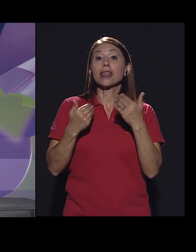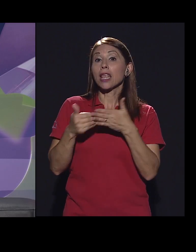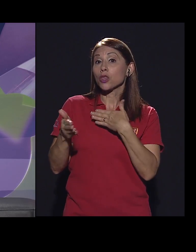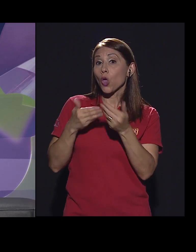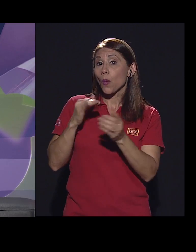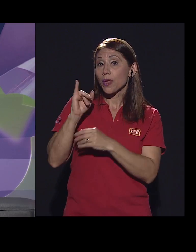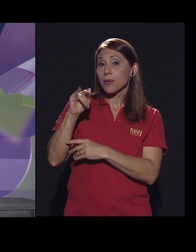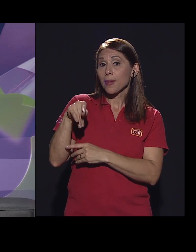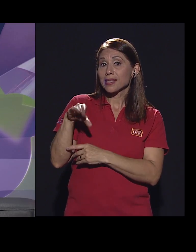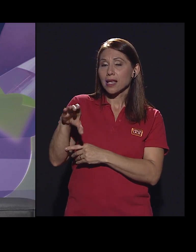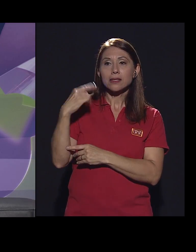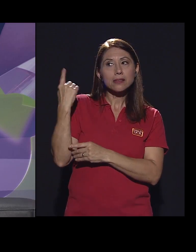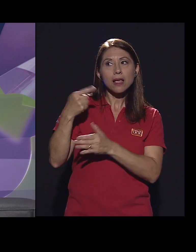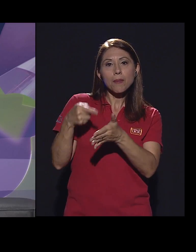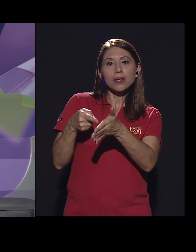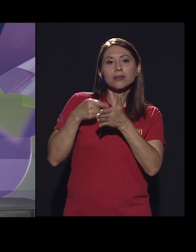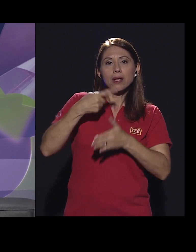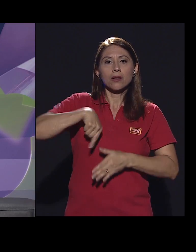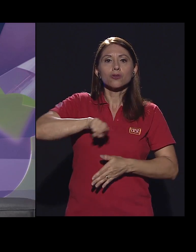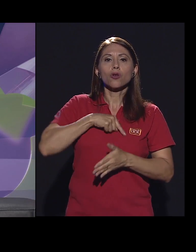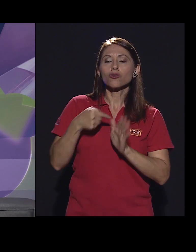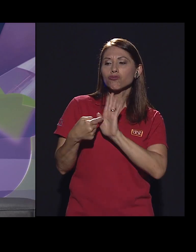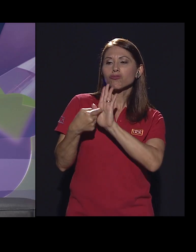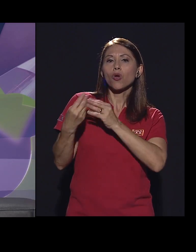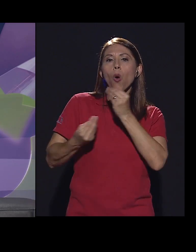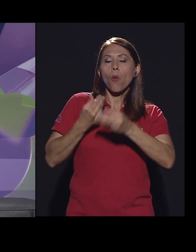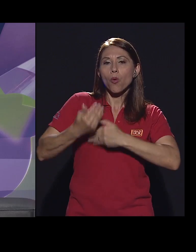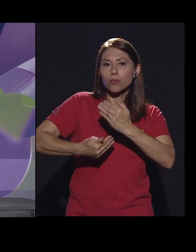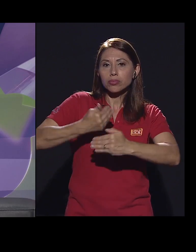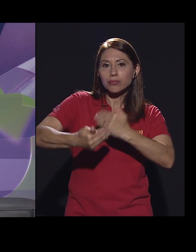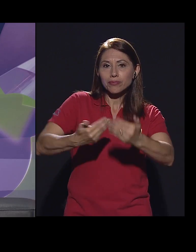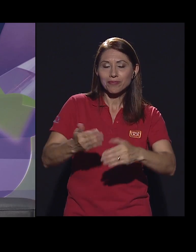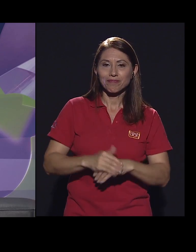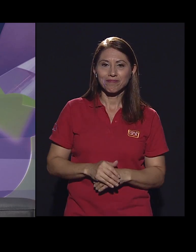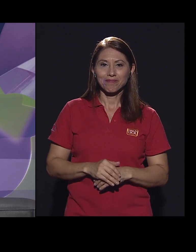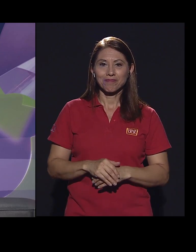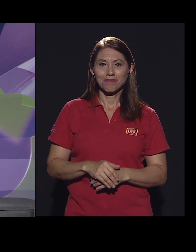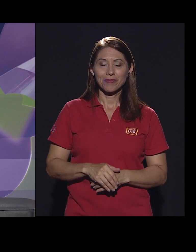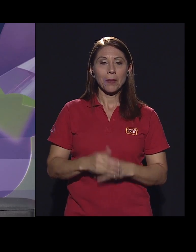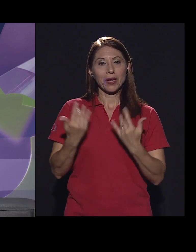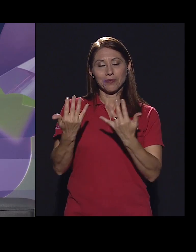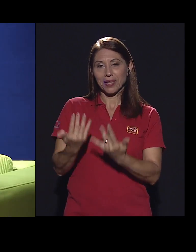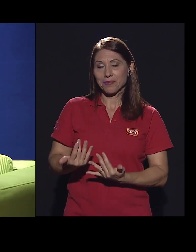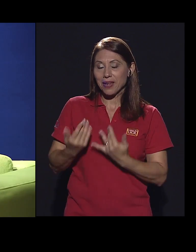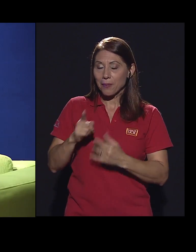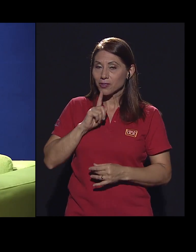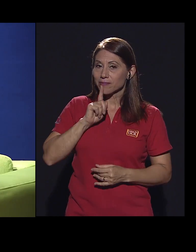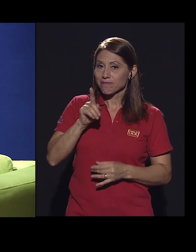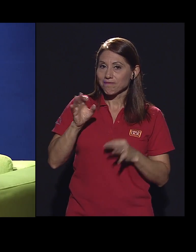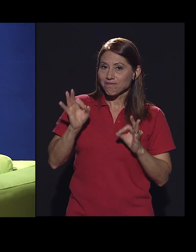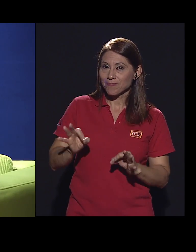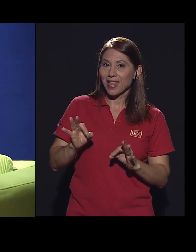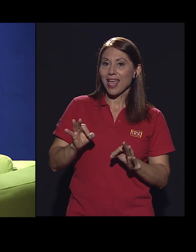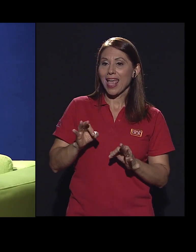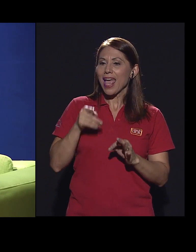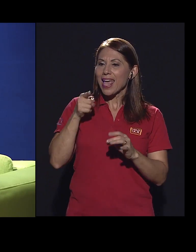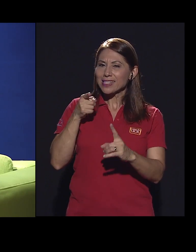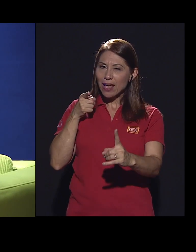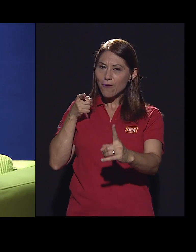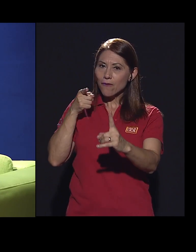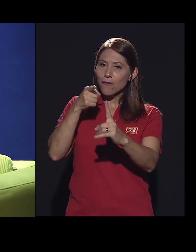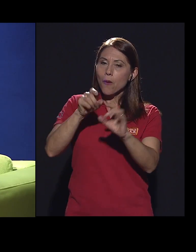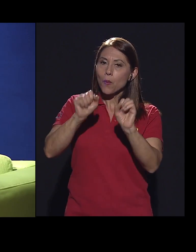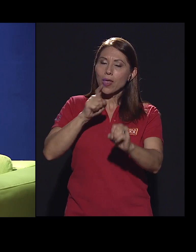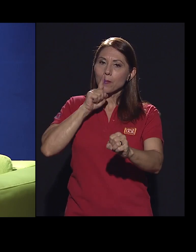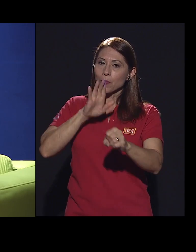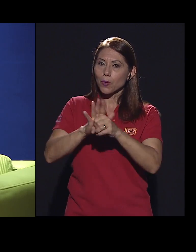nos está pidiendo a nosotros cuentas permanentes de cómo se está avanzando en esta nueva estructuración. Así es, pues esperamos que efectivamente esta hoja